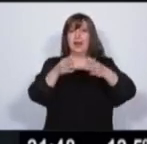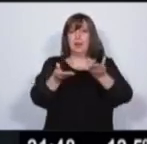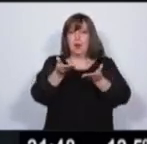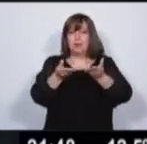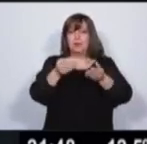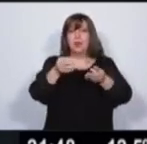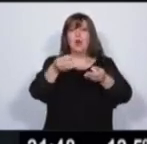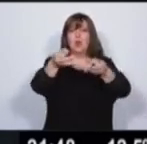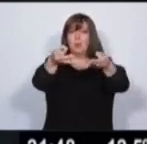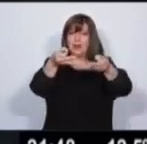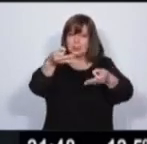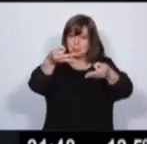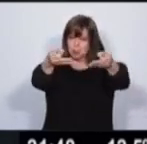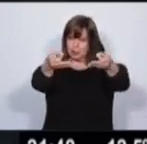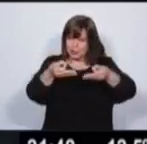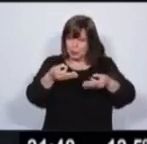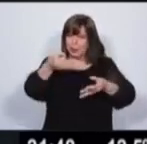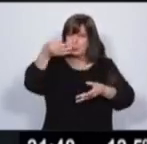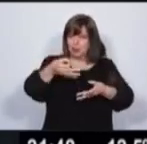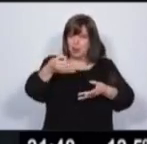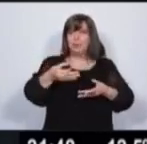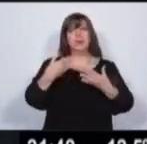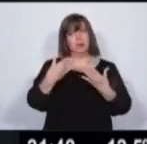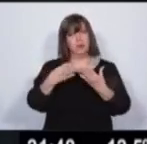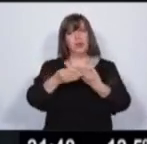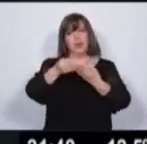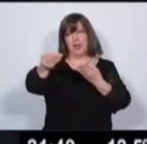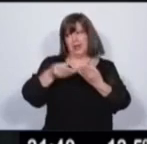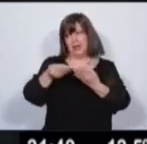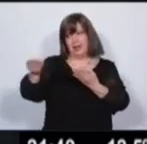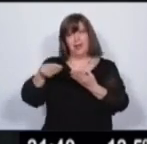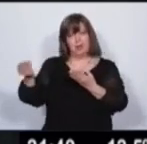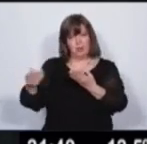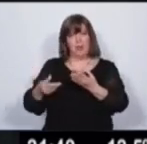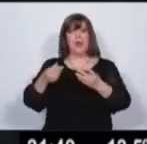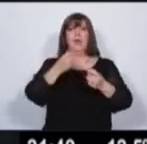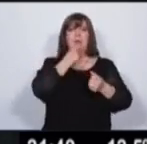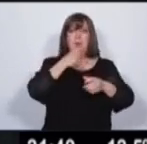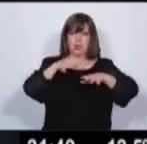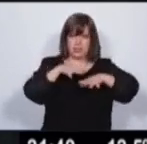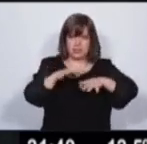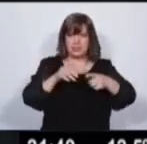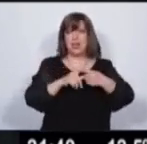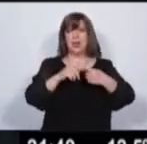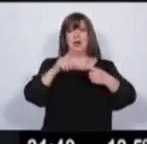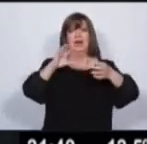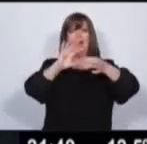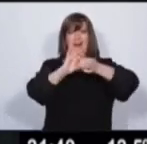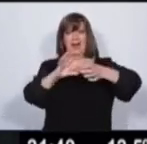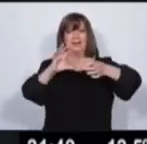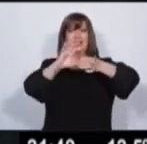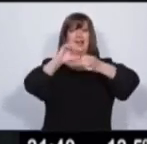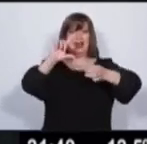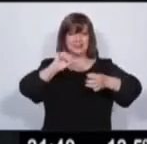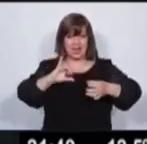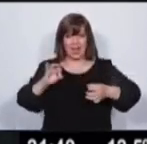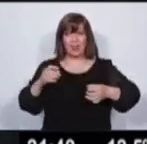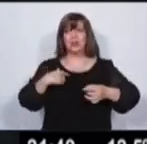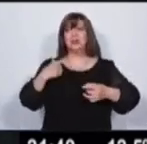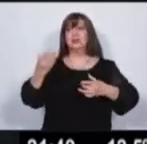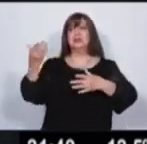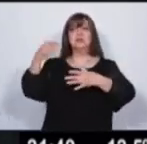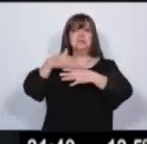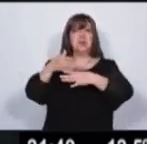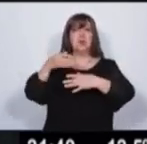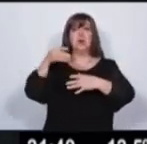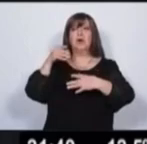con un buen presupuesto equilibrado se pueden dar promociones como Mendoza activa enlace enlazados intervenir